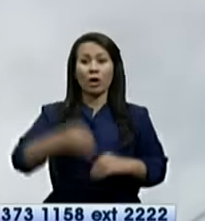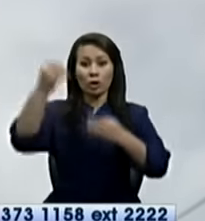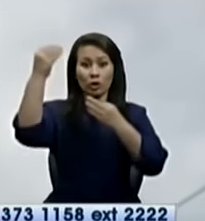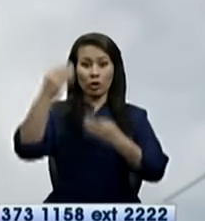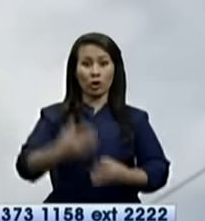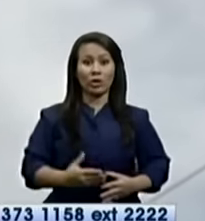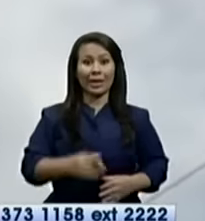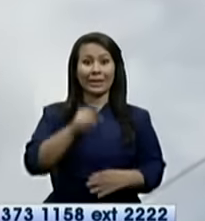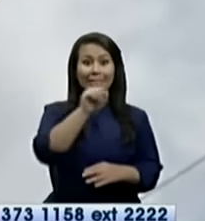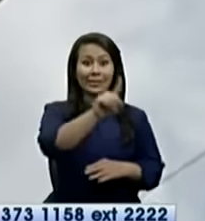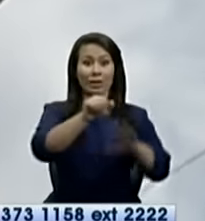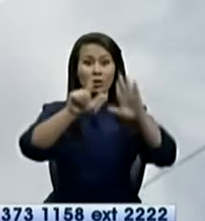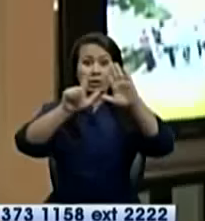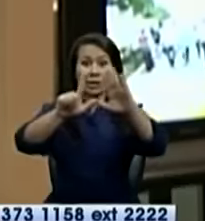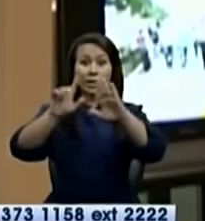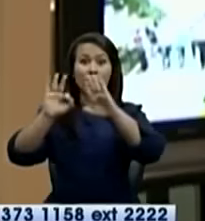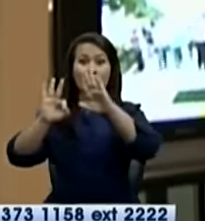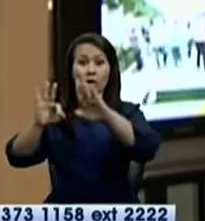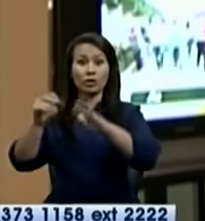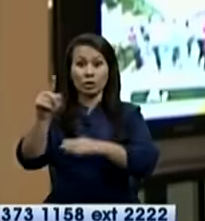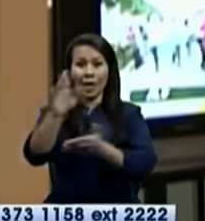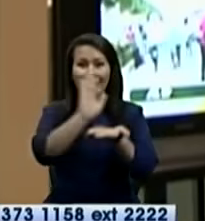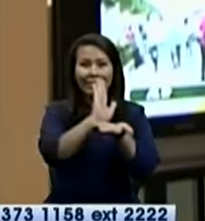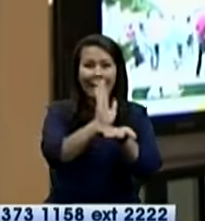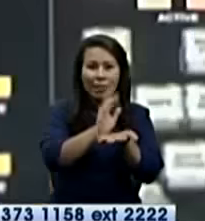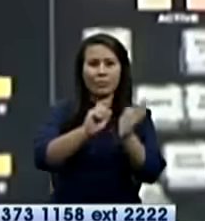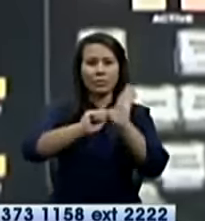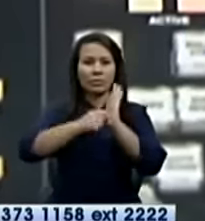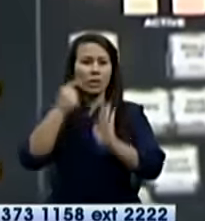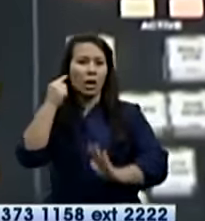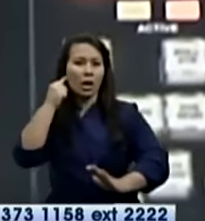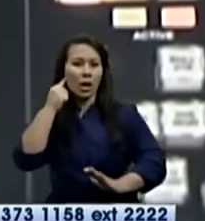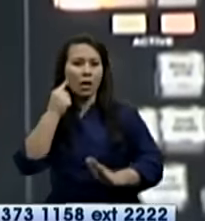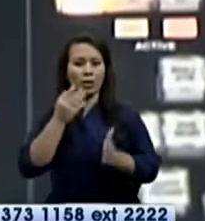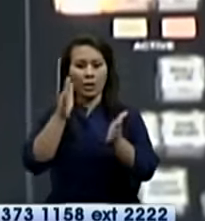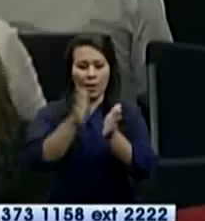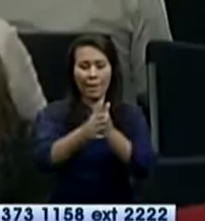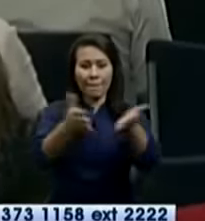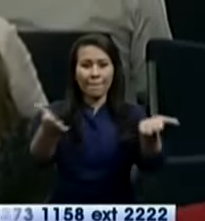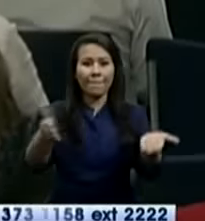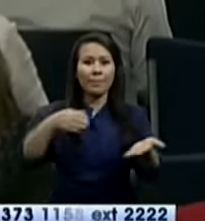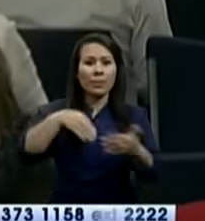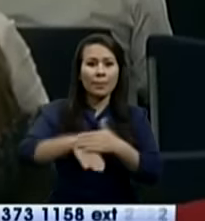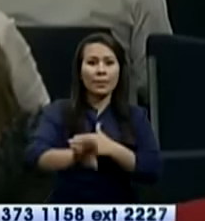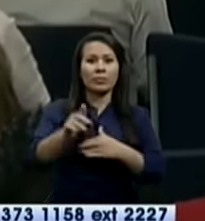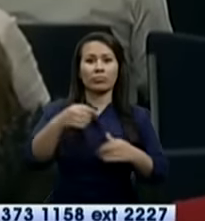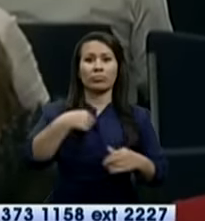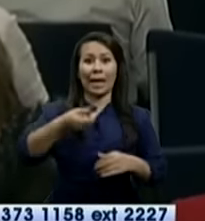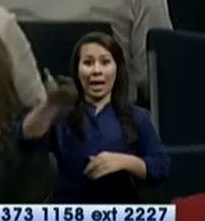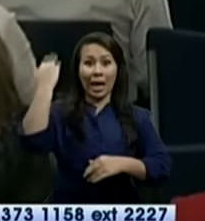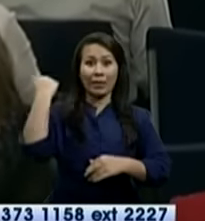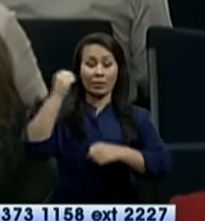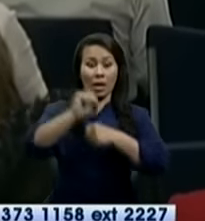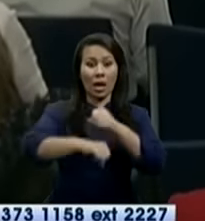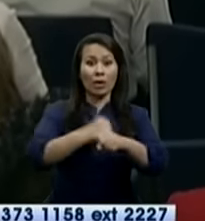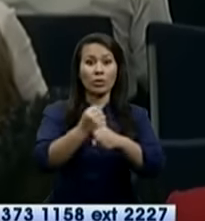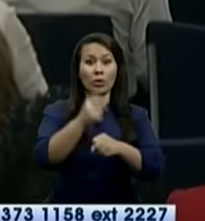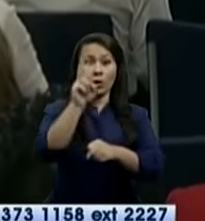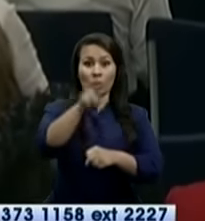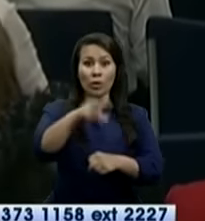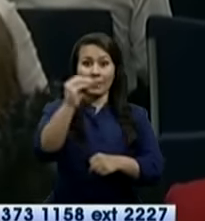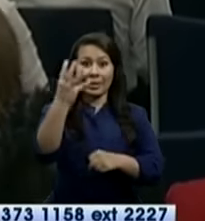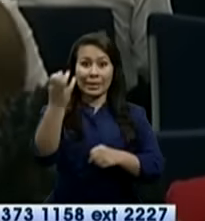de 178 medios, entre televisivos, radiales e impresos, fueron monitoreados el año pasado por la